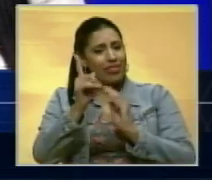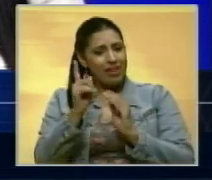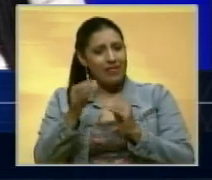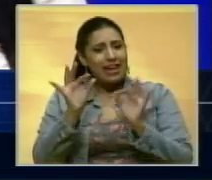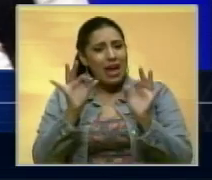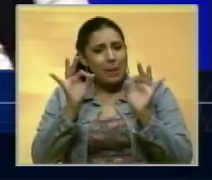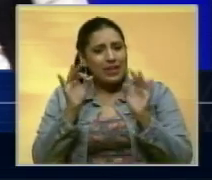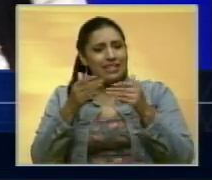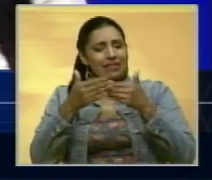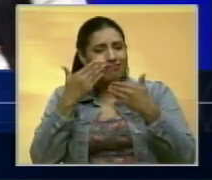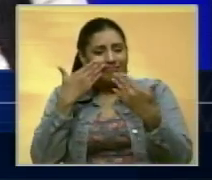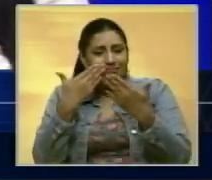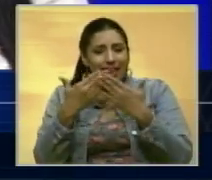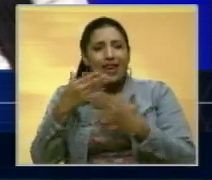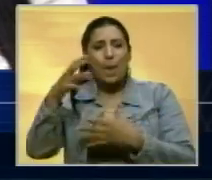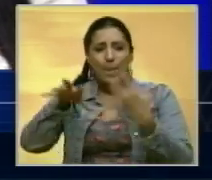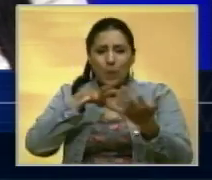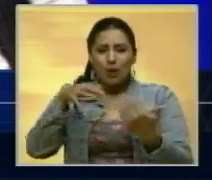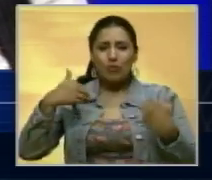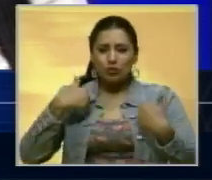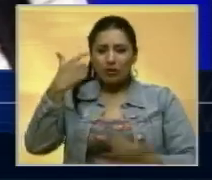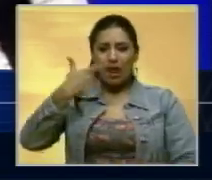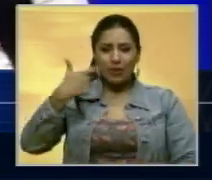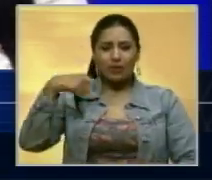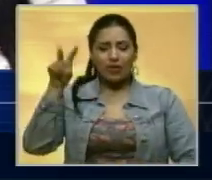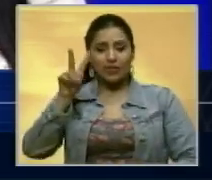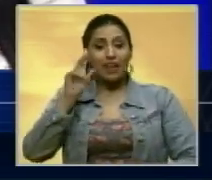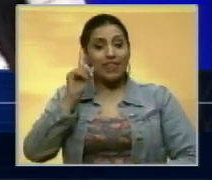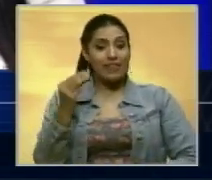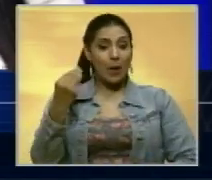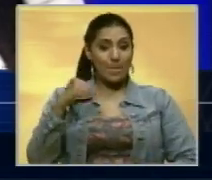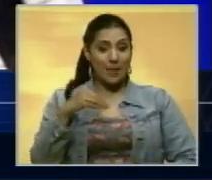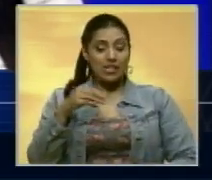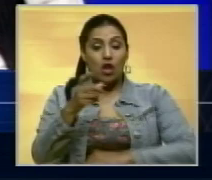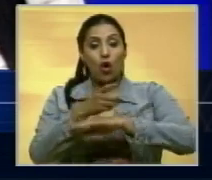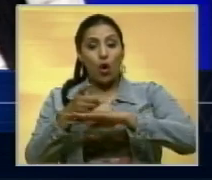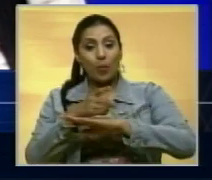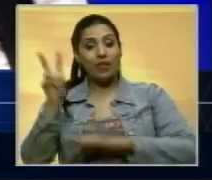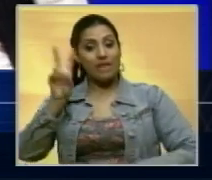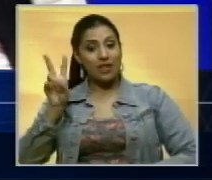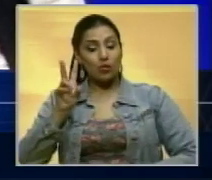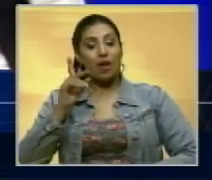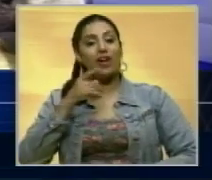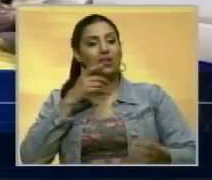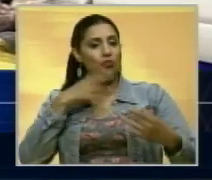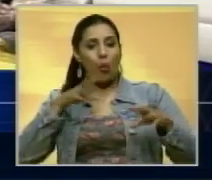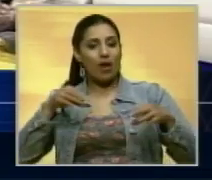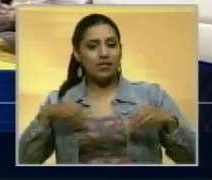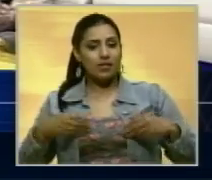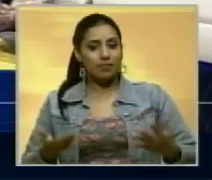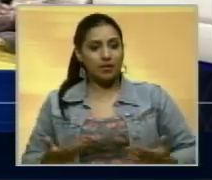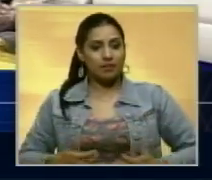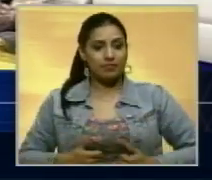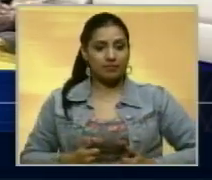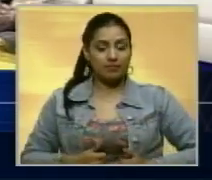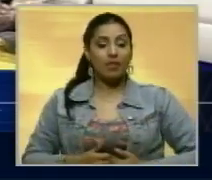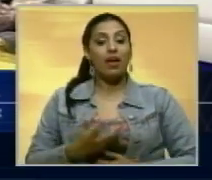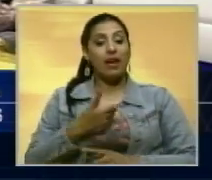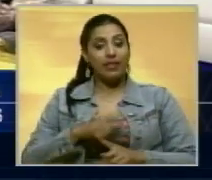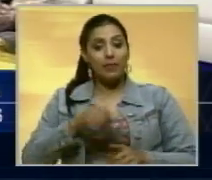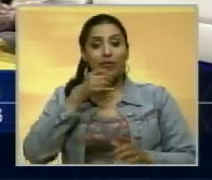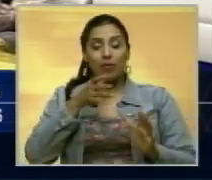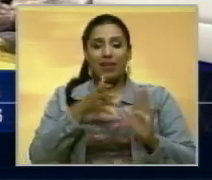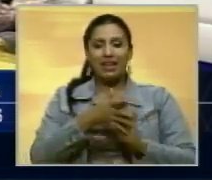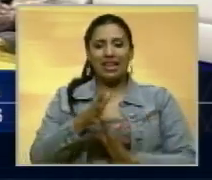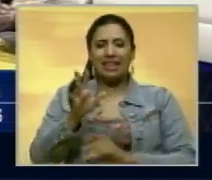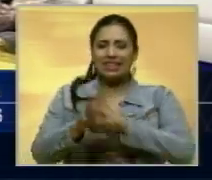una excepción en vista de las realidades que vivimos los venezolanos, que además de ello el gobierno venezolano las desconoce. Gómez calificó